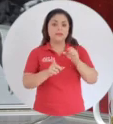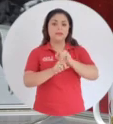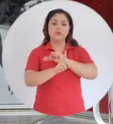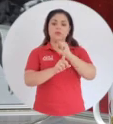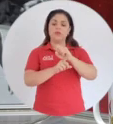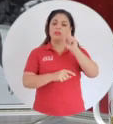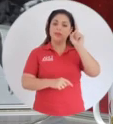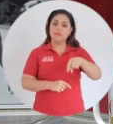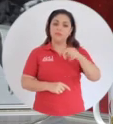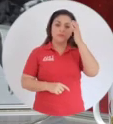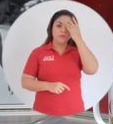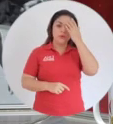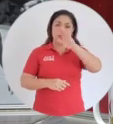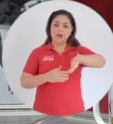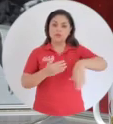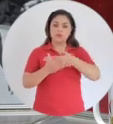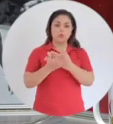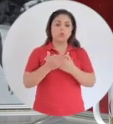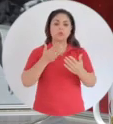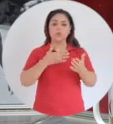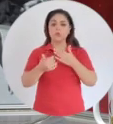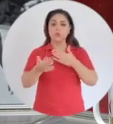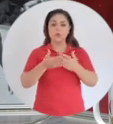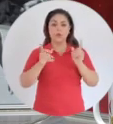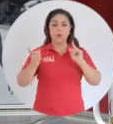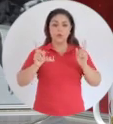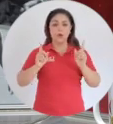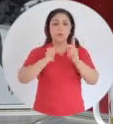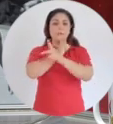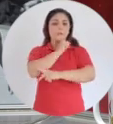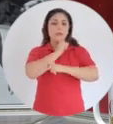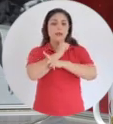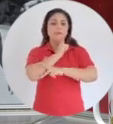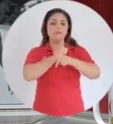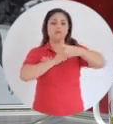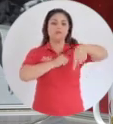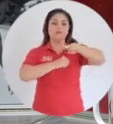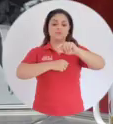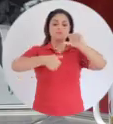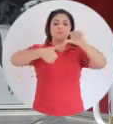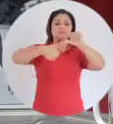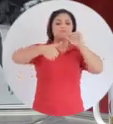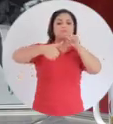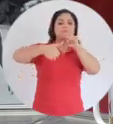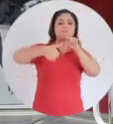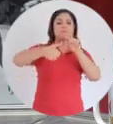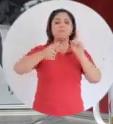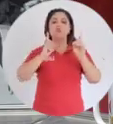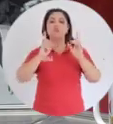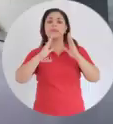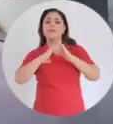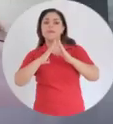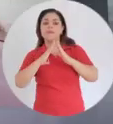situación que tiene que preocuparnos a todos y todas independientemente del país centroamericano en el que vivamos.